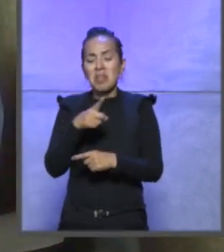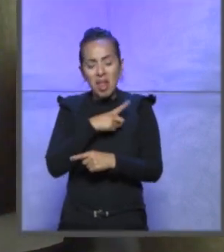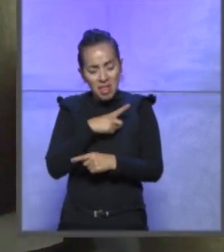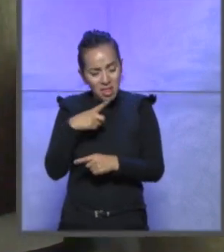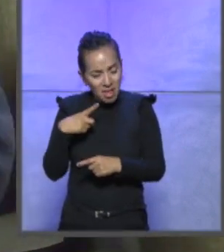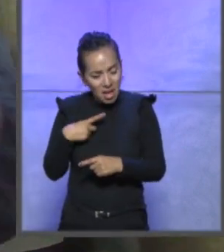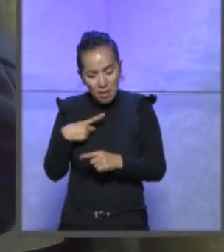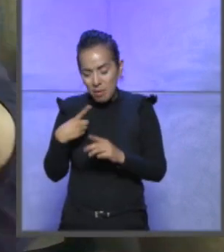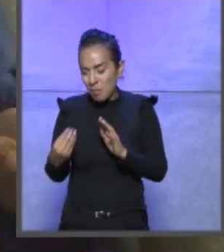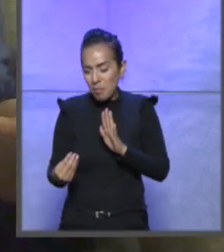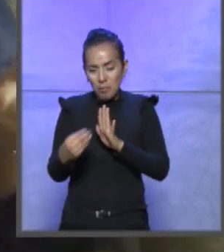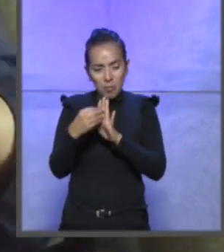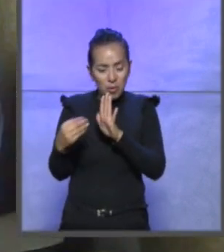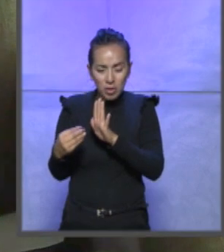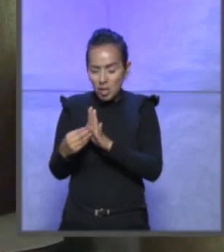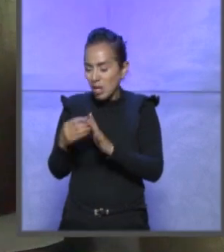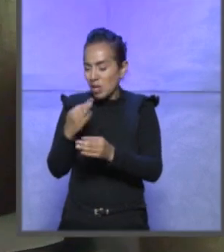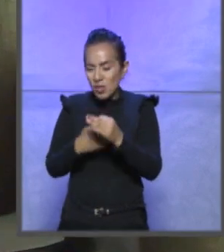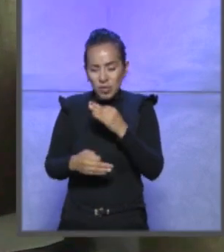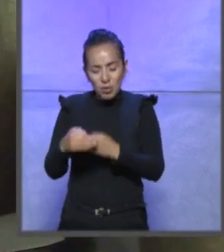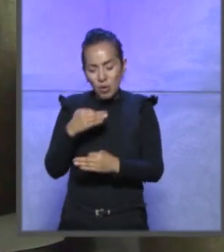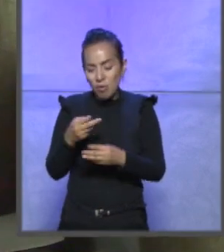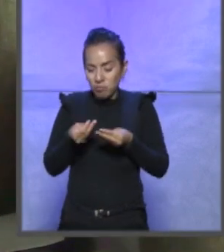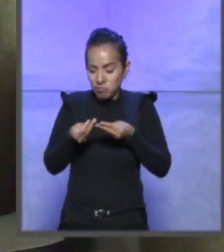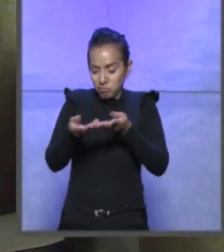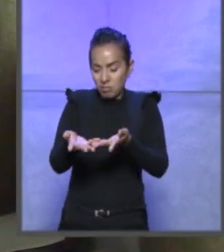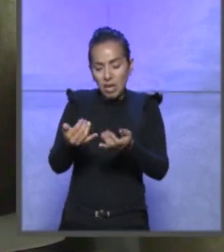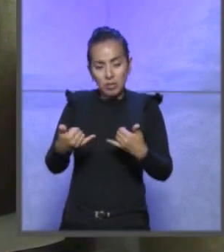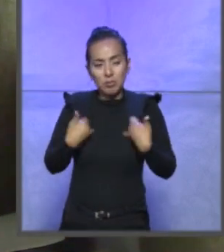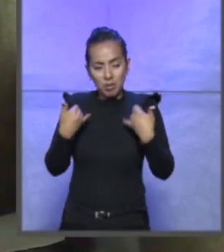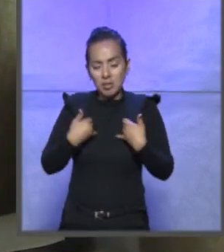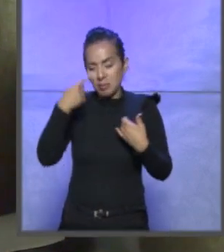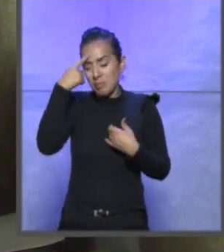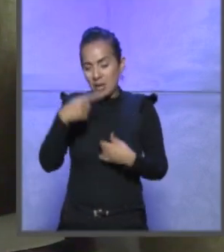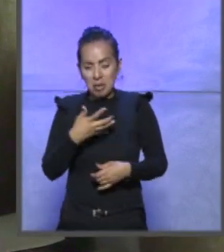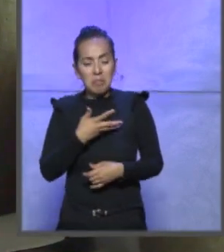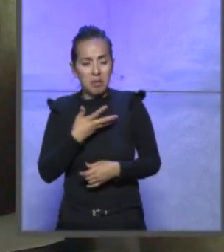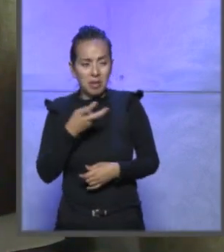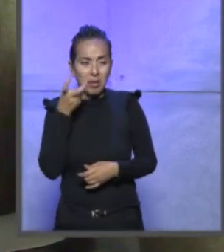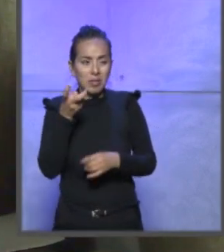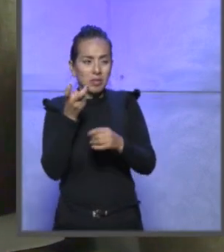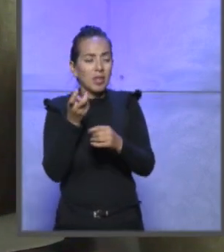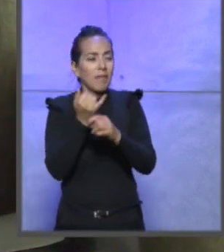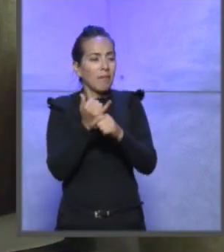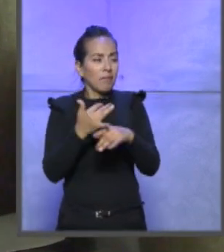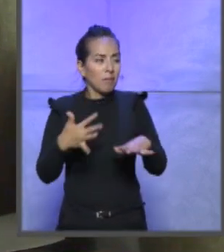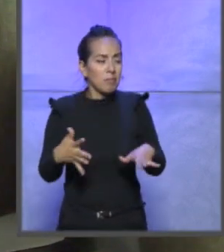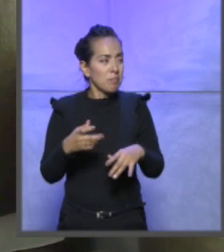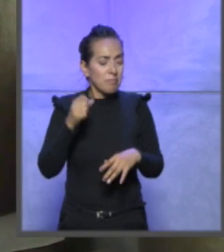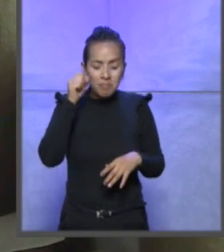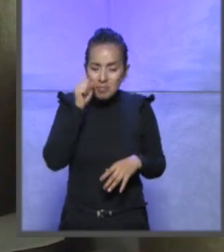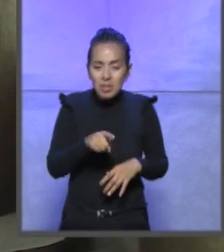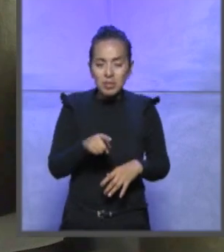empeñen y pongan todo a disposición de los jóvenes para que tengan esta información. Pero también tiene